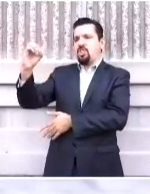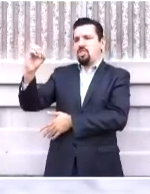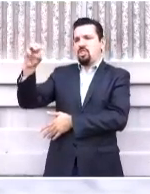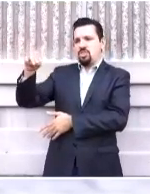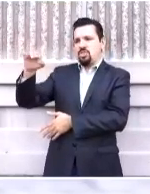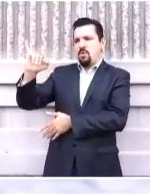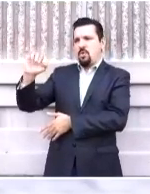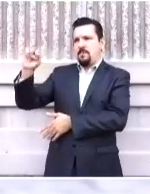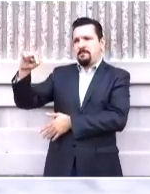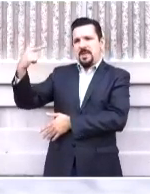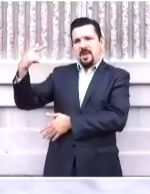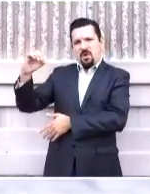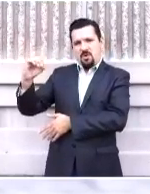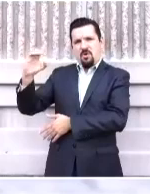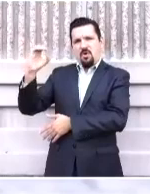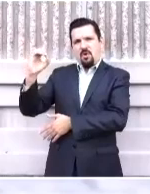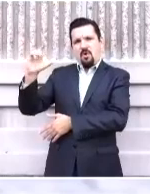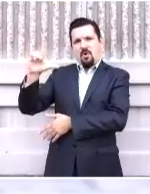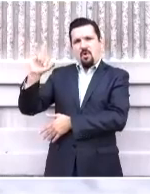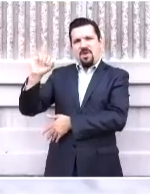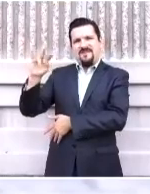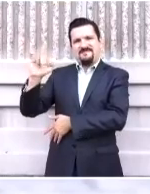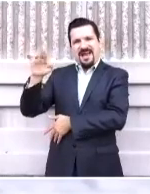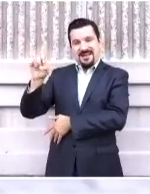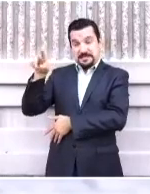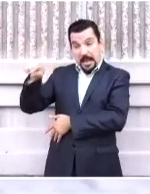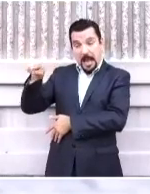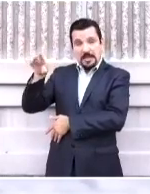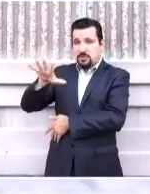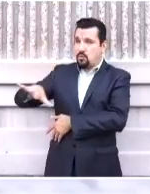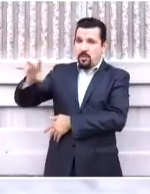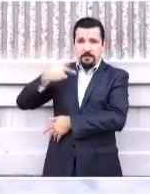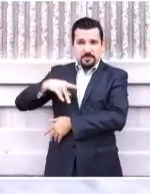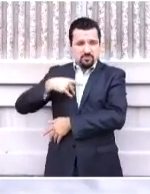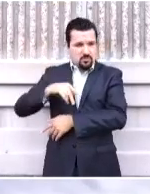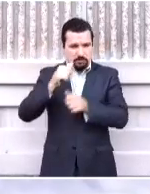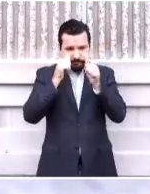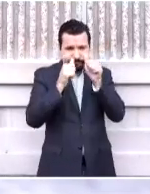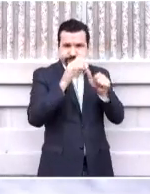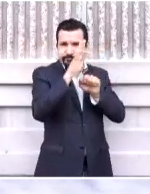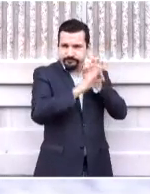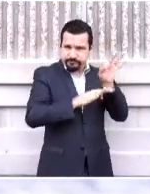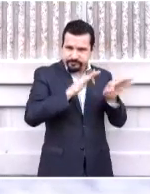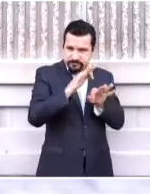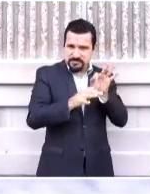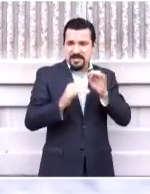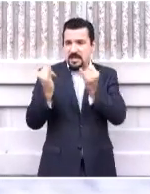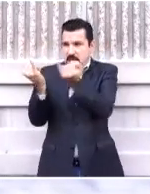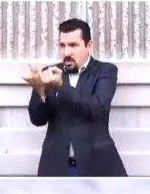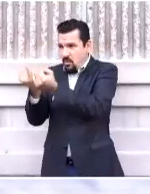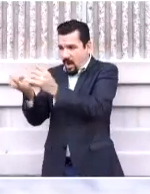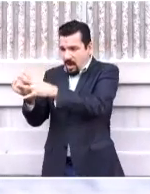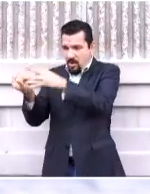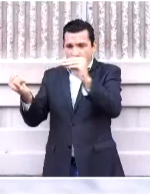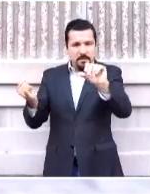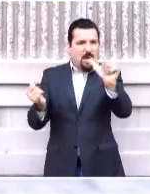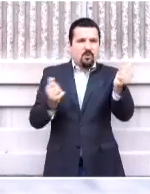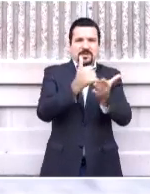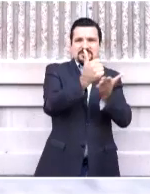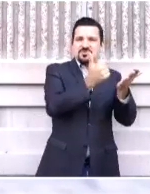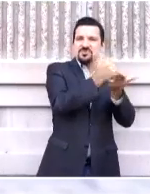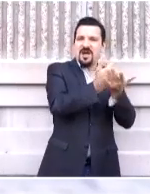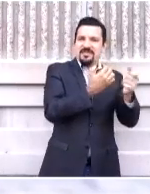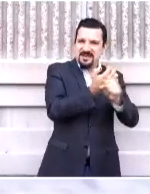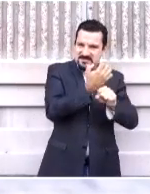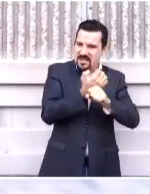Y lo mismo, el mismo modelo se va a utilizar en cada una de las principales ciudades del estado para que la